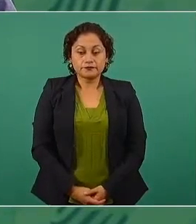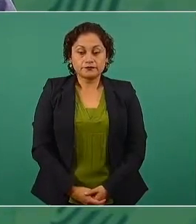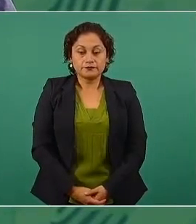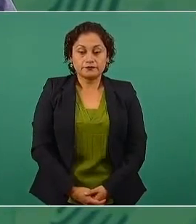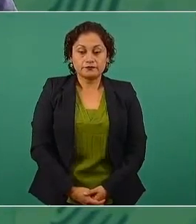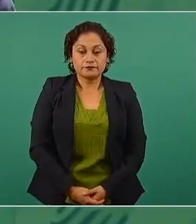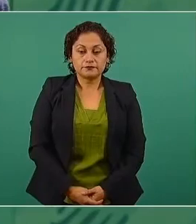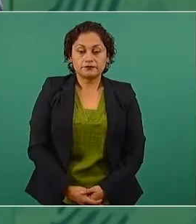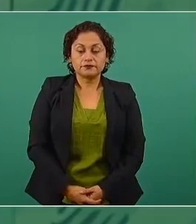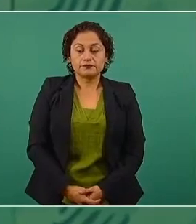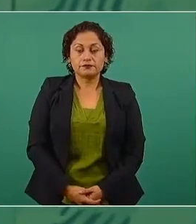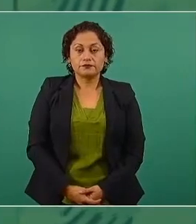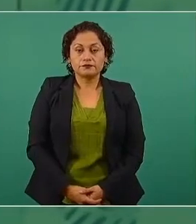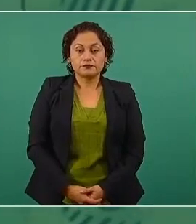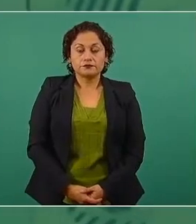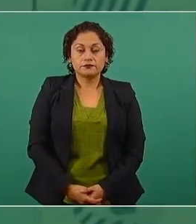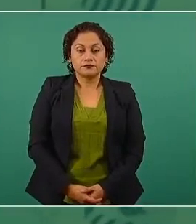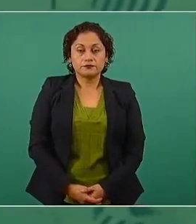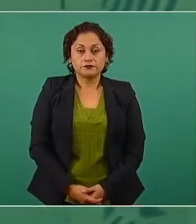calentura,